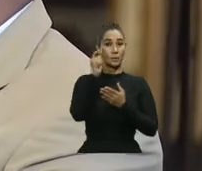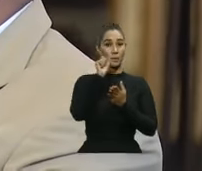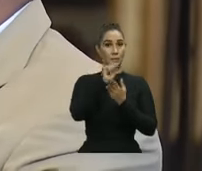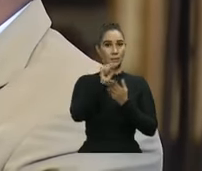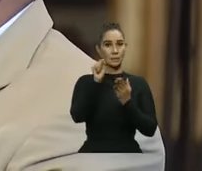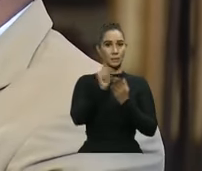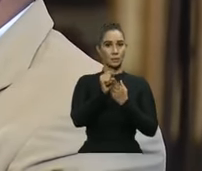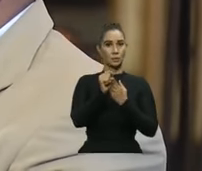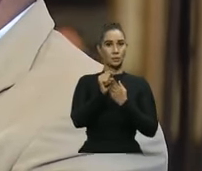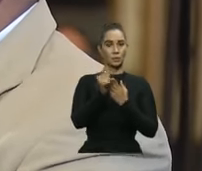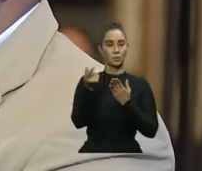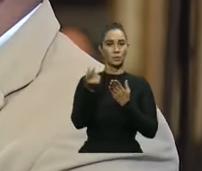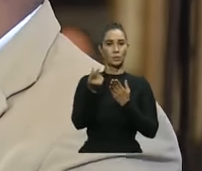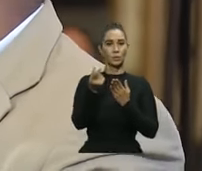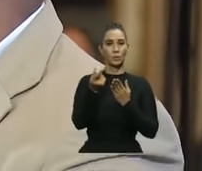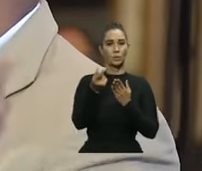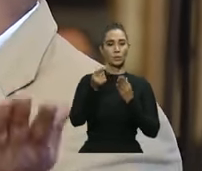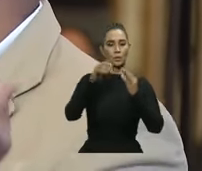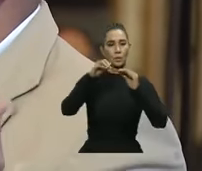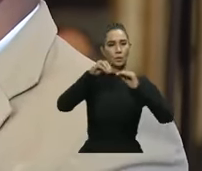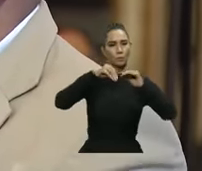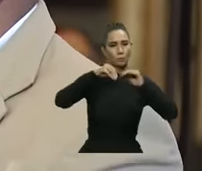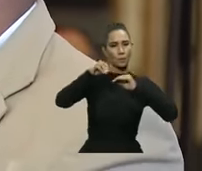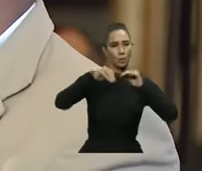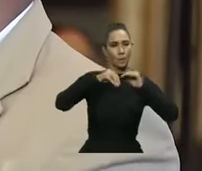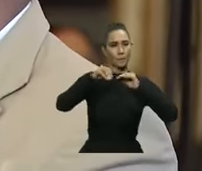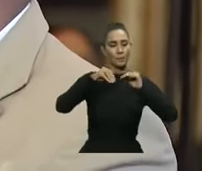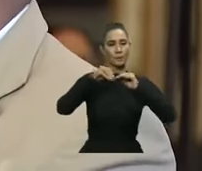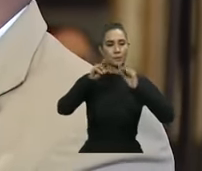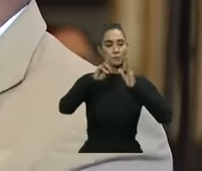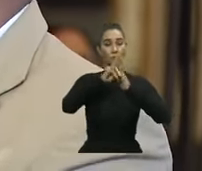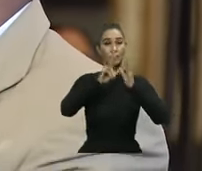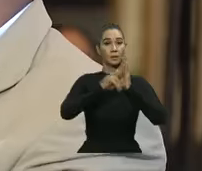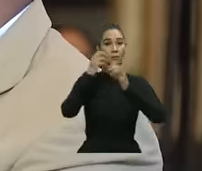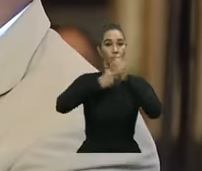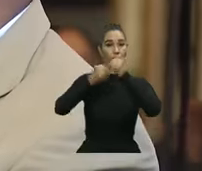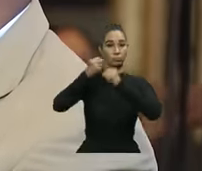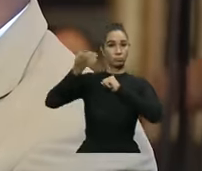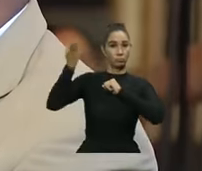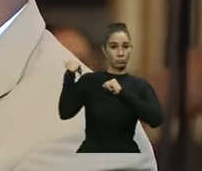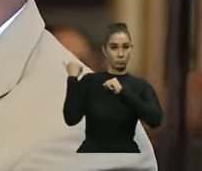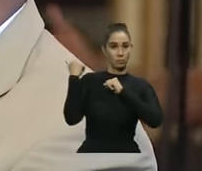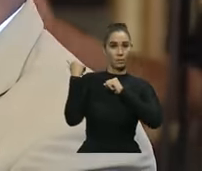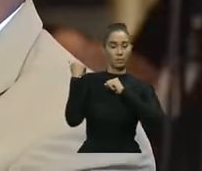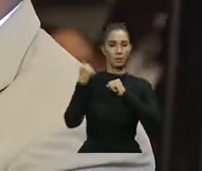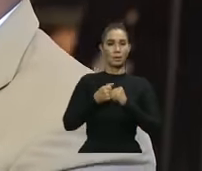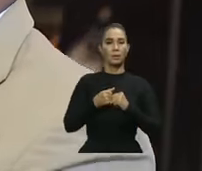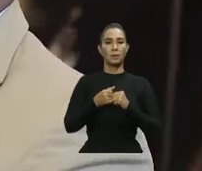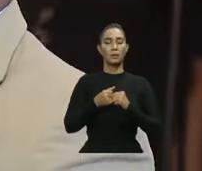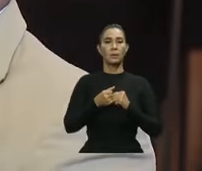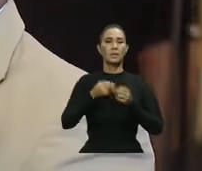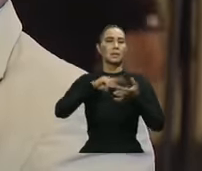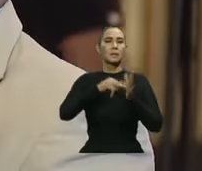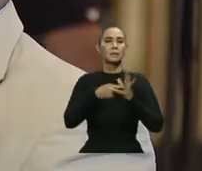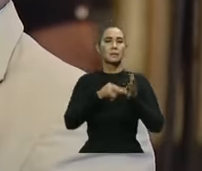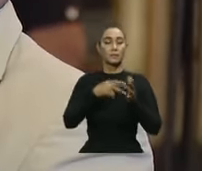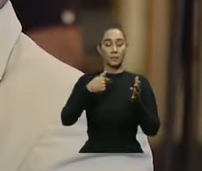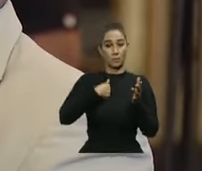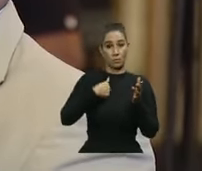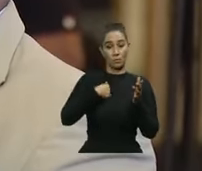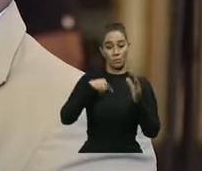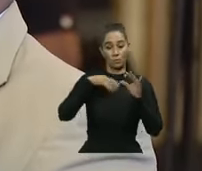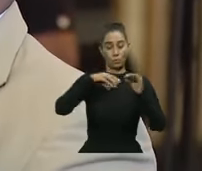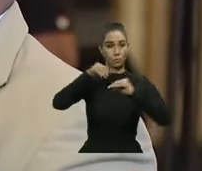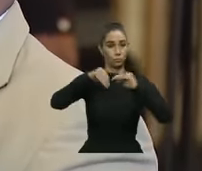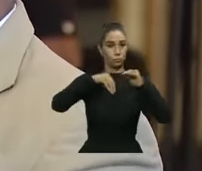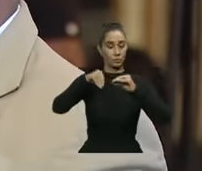marco jurídico, un código de comercio que data de muchísimos años, no tiene régimen de consecuencia. Es decir, yo como comerciante